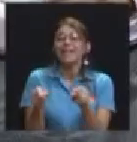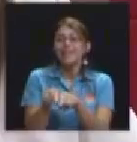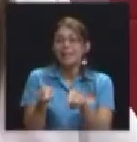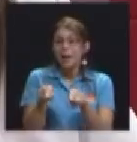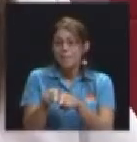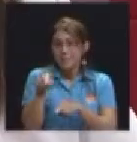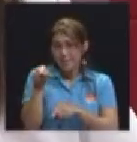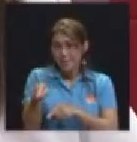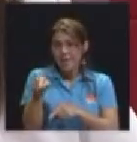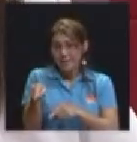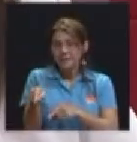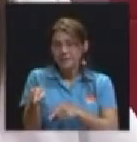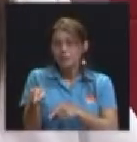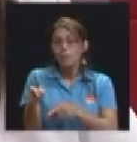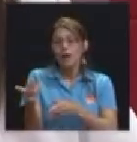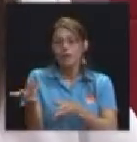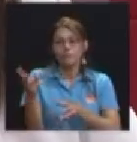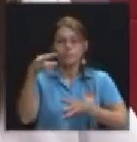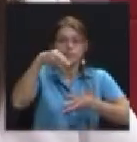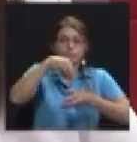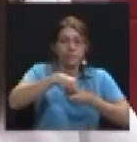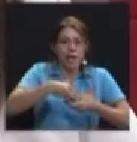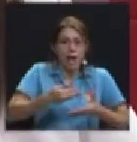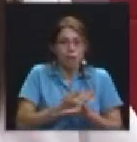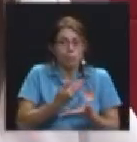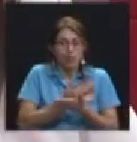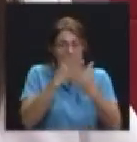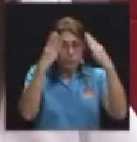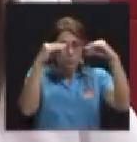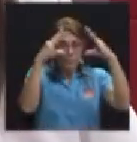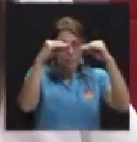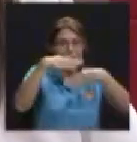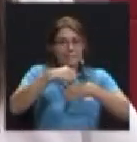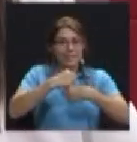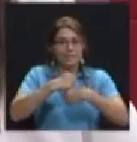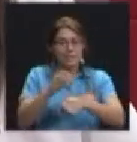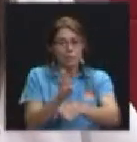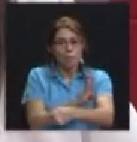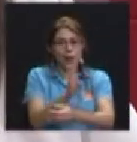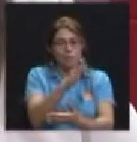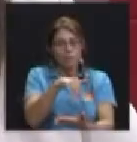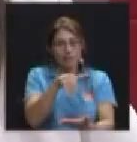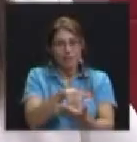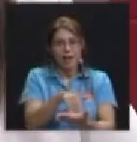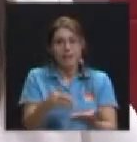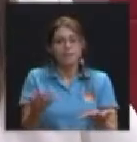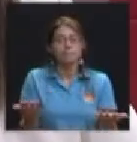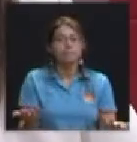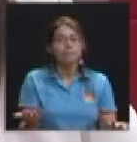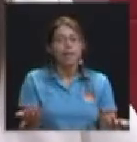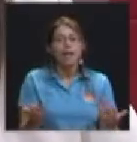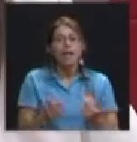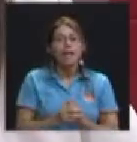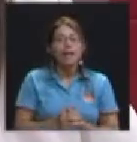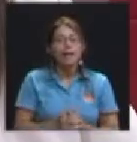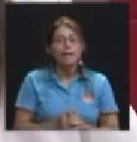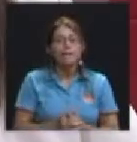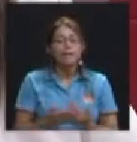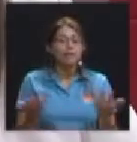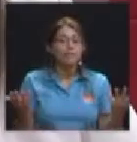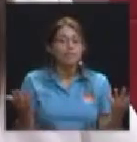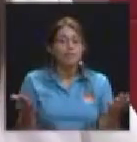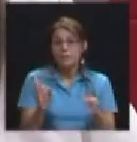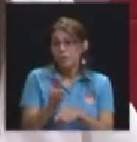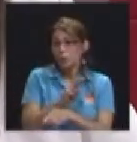alimentar esa actualización, esa revisión que está haciendo el Banco Central. En fin, los usos son